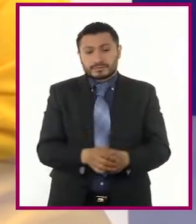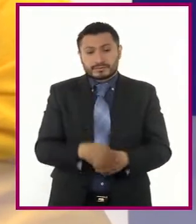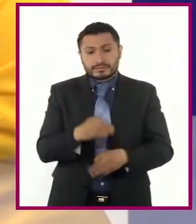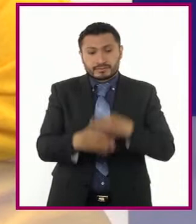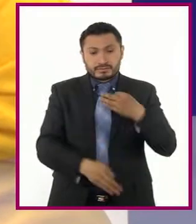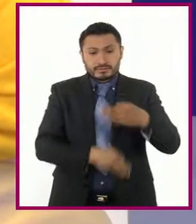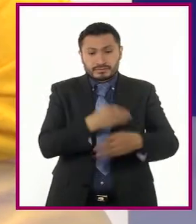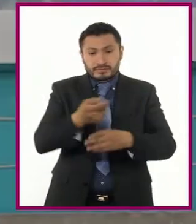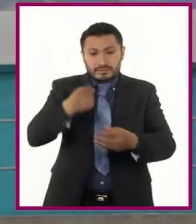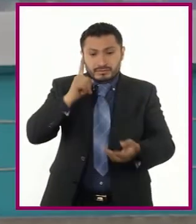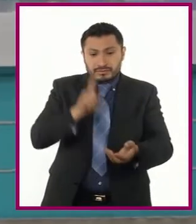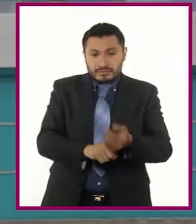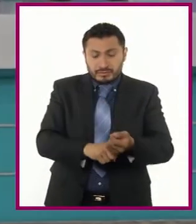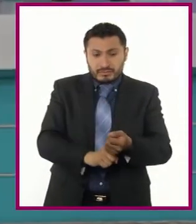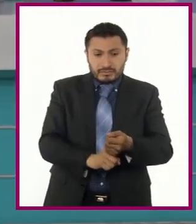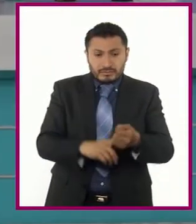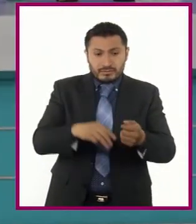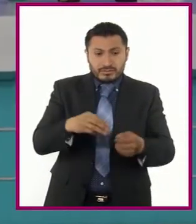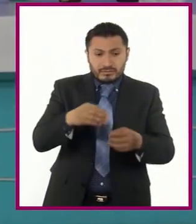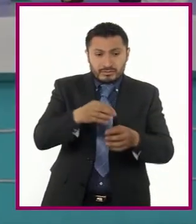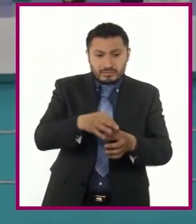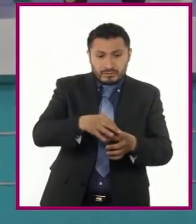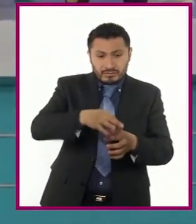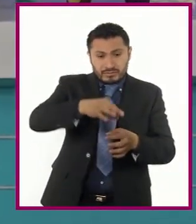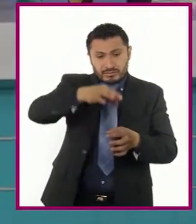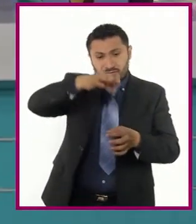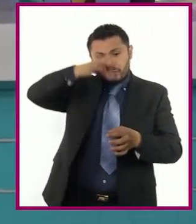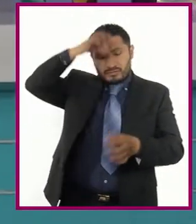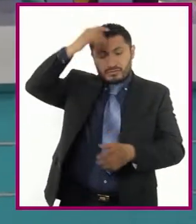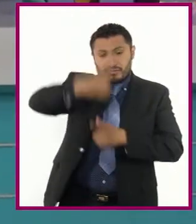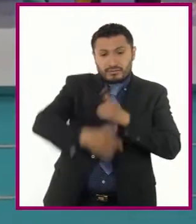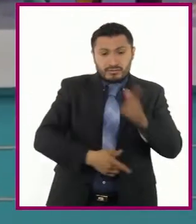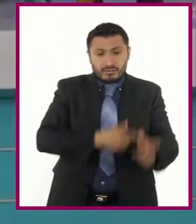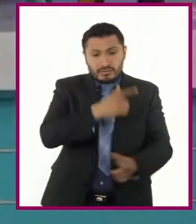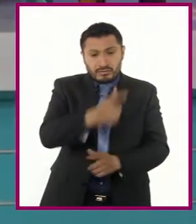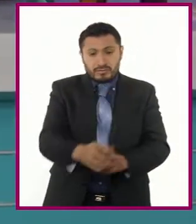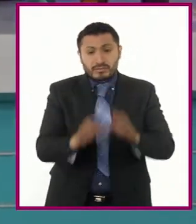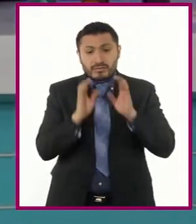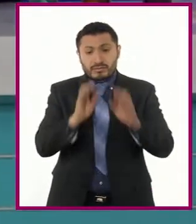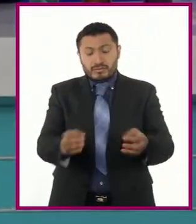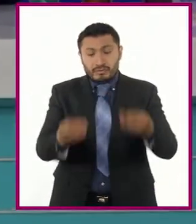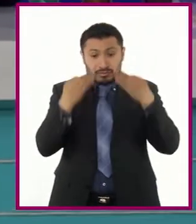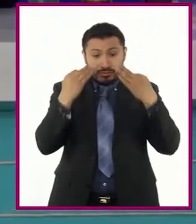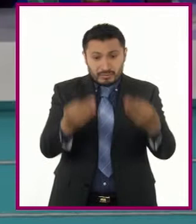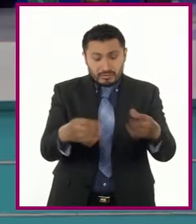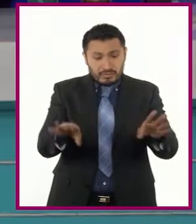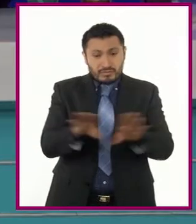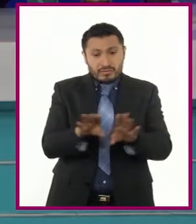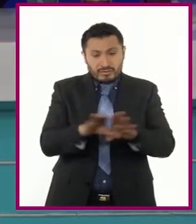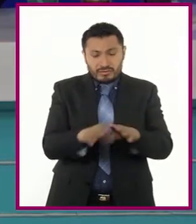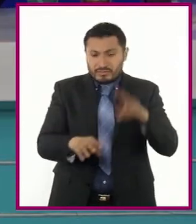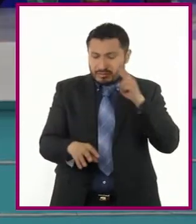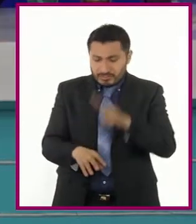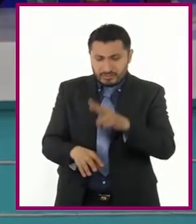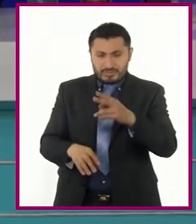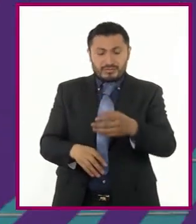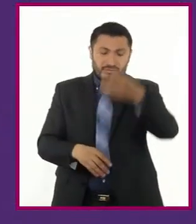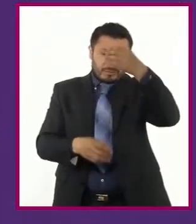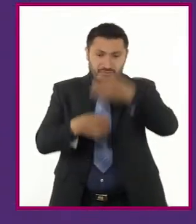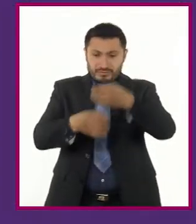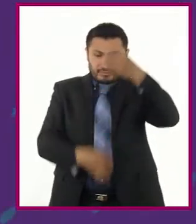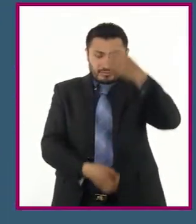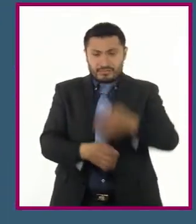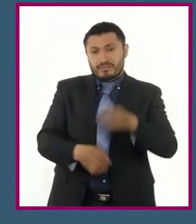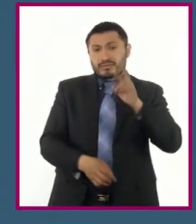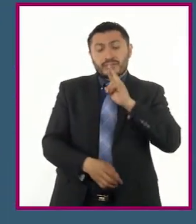probeta, sacamos la manguera lentamente, con mucho cuidado, y observamos cómo se ve el sistema. Responda a